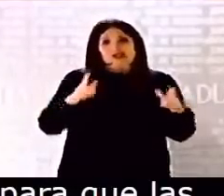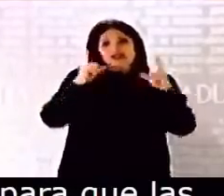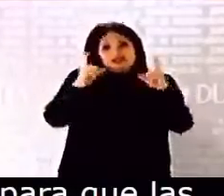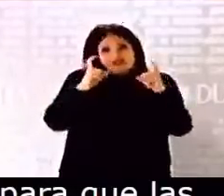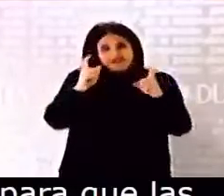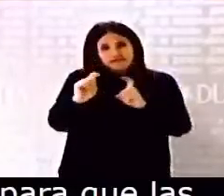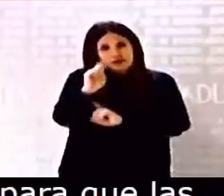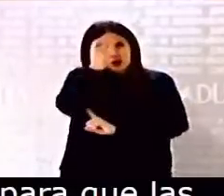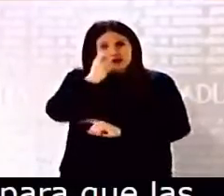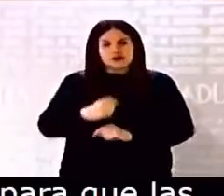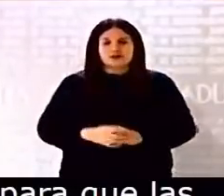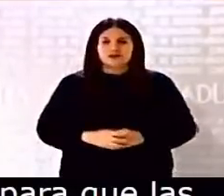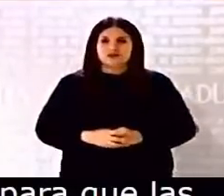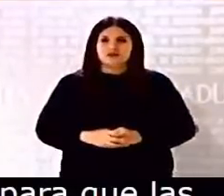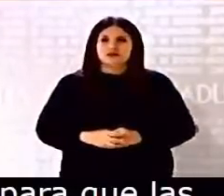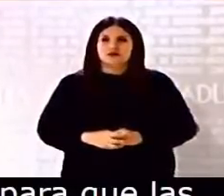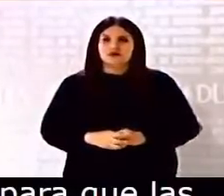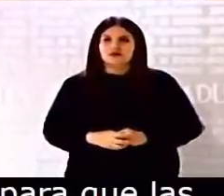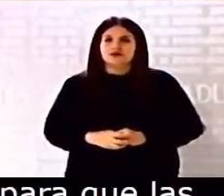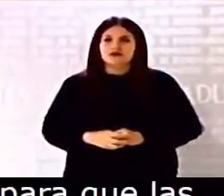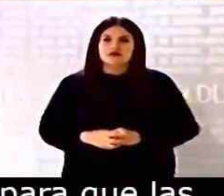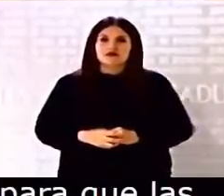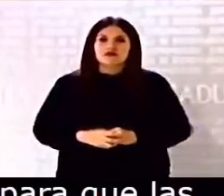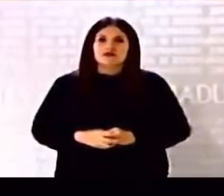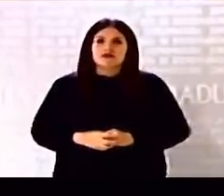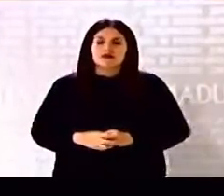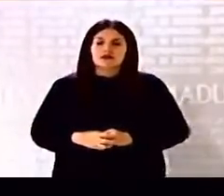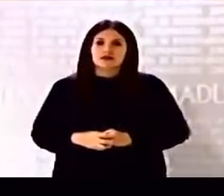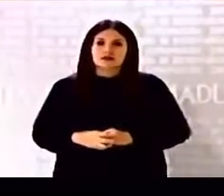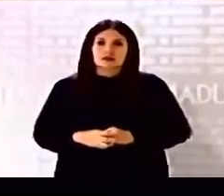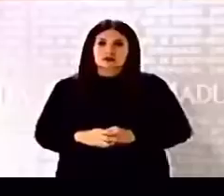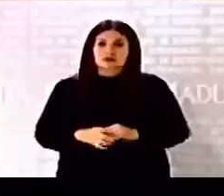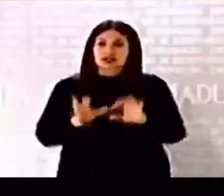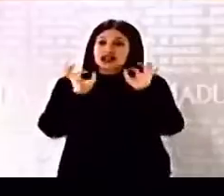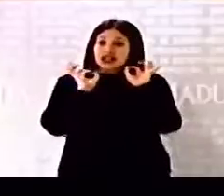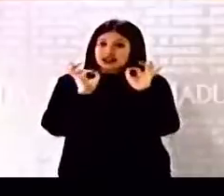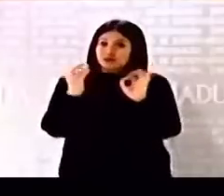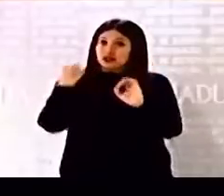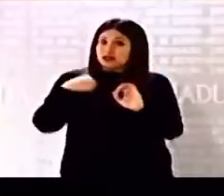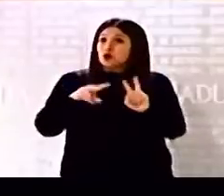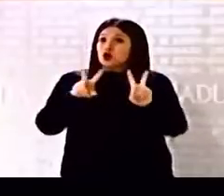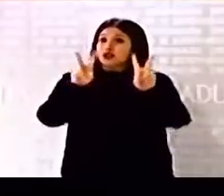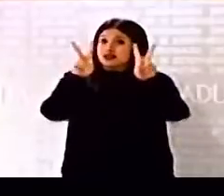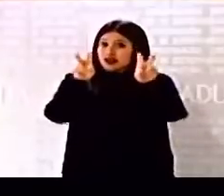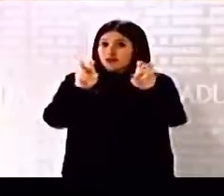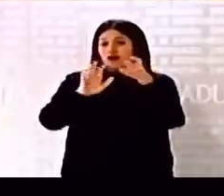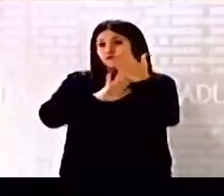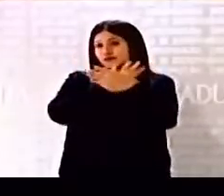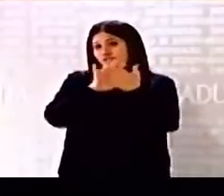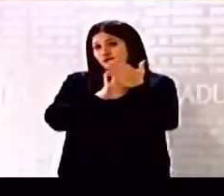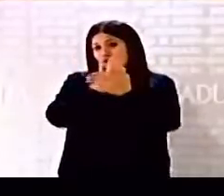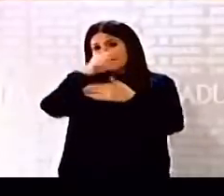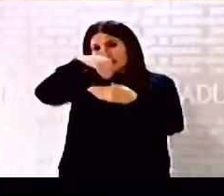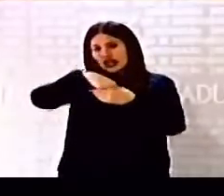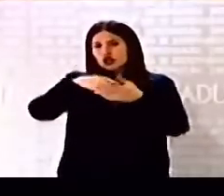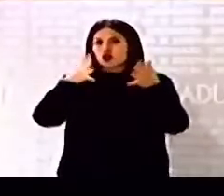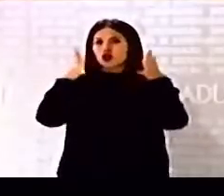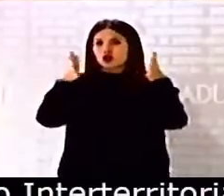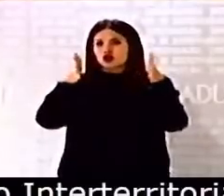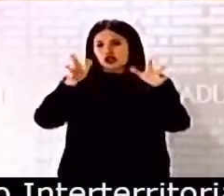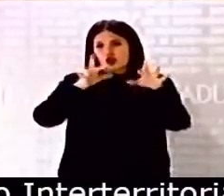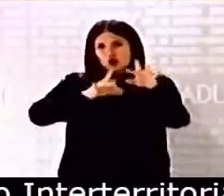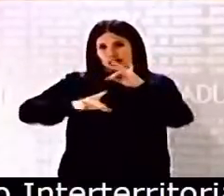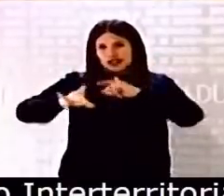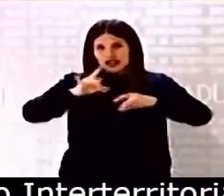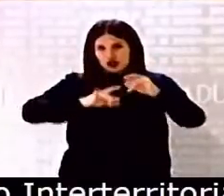más. Y de eso se ha hablado fundamentalmente en el Consejo Interterritorial de la tarde de